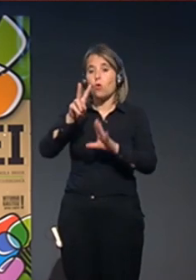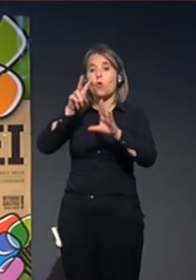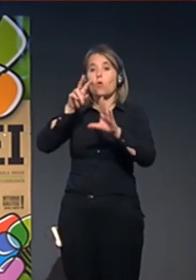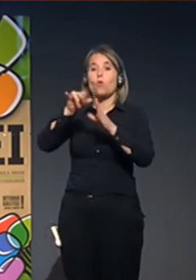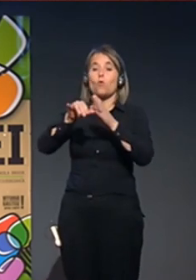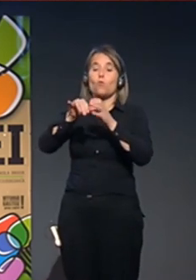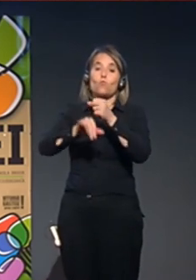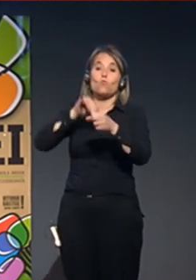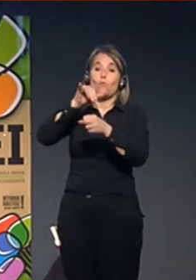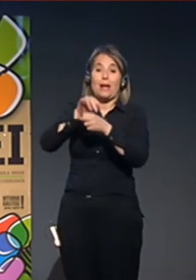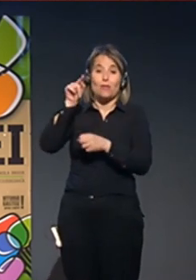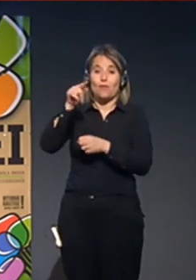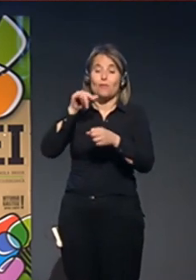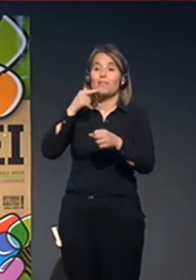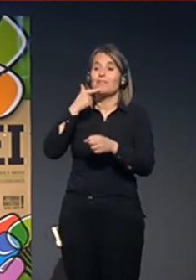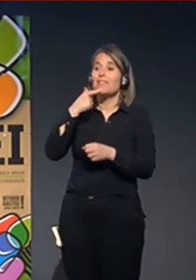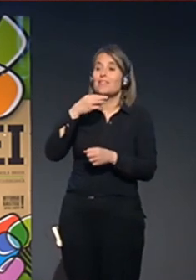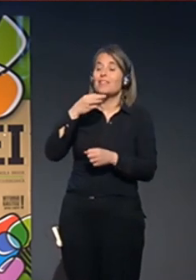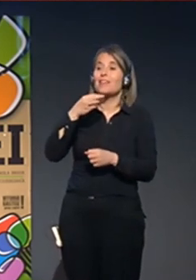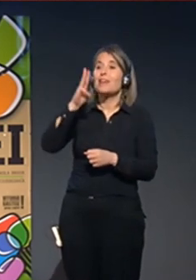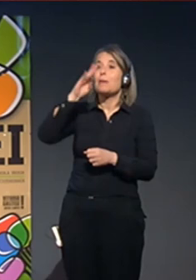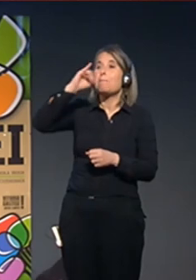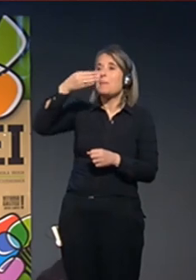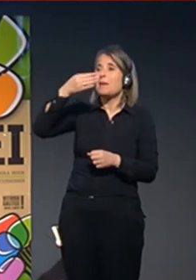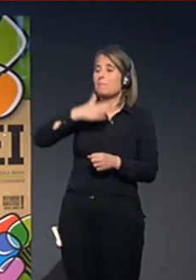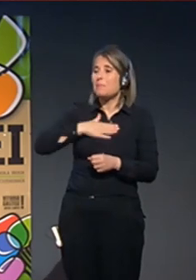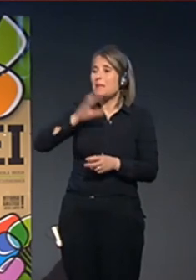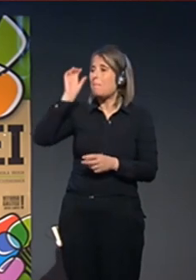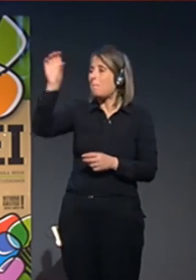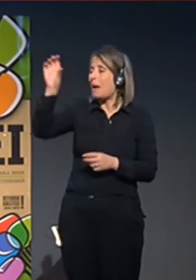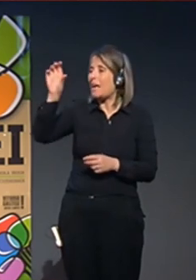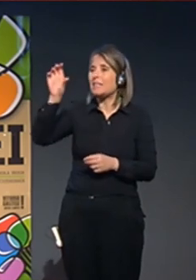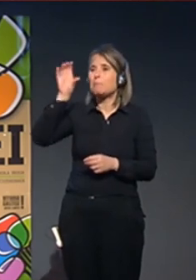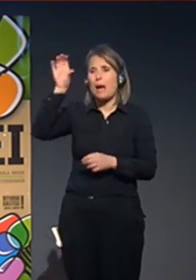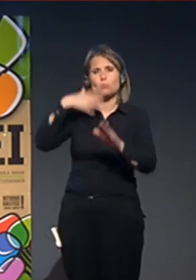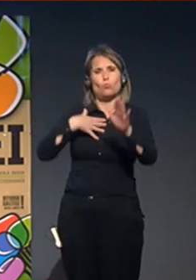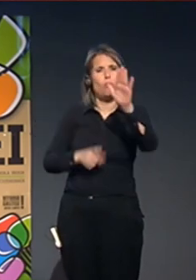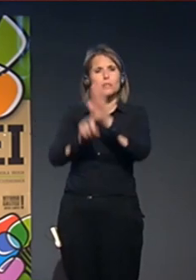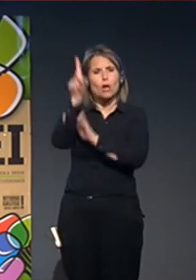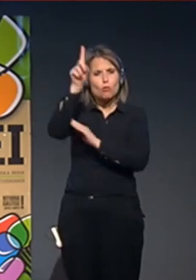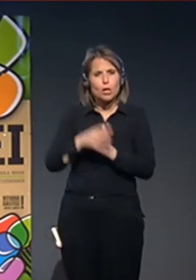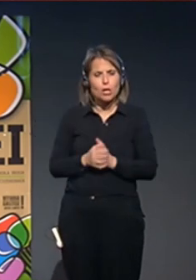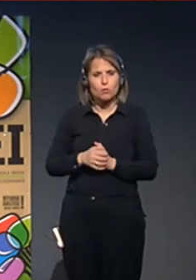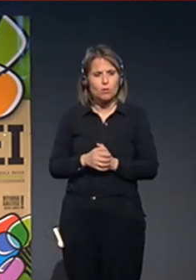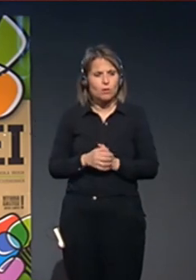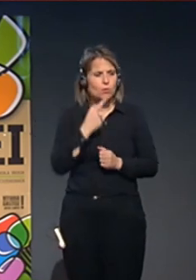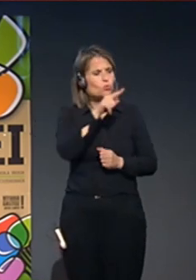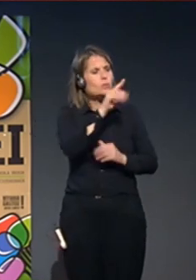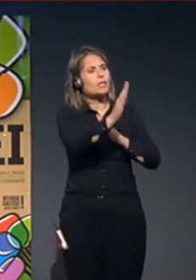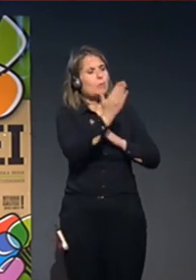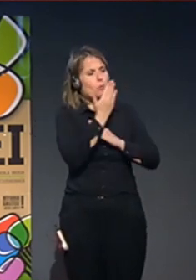señores es que el pib lo tenemos muy bajo y mi país es un país muy desarrollado entonces usted qué